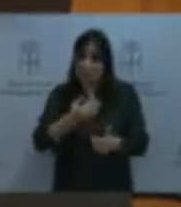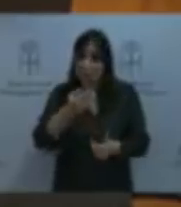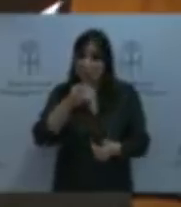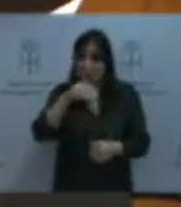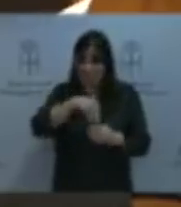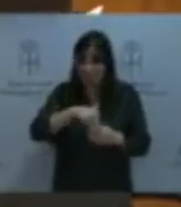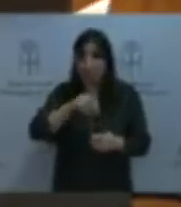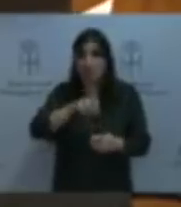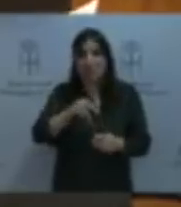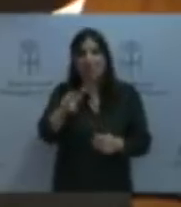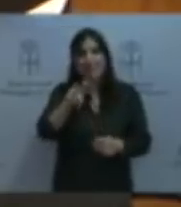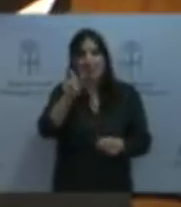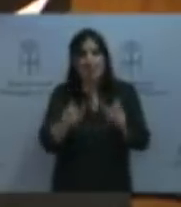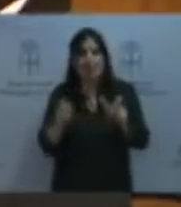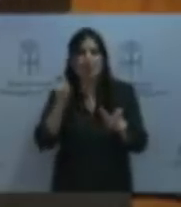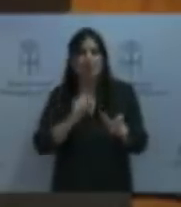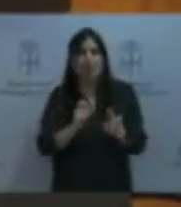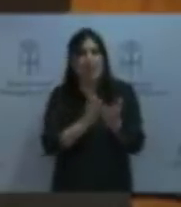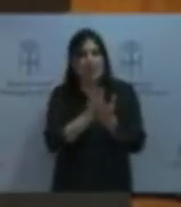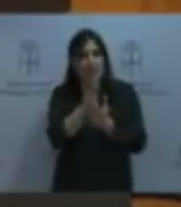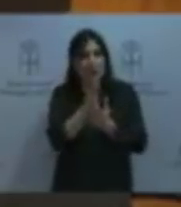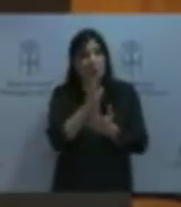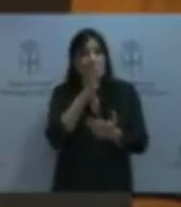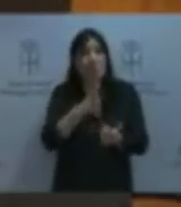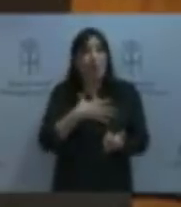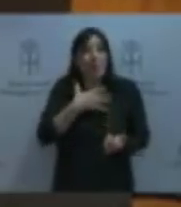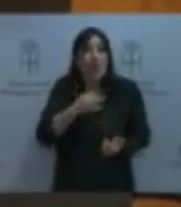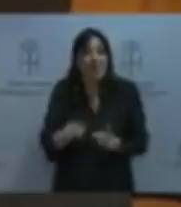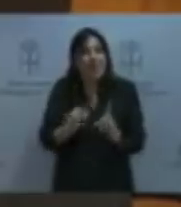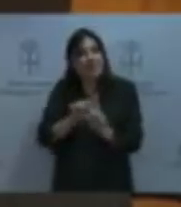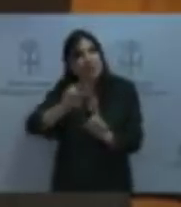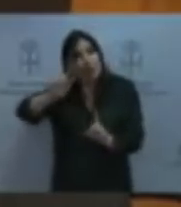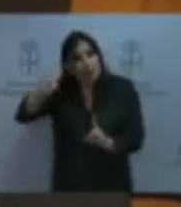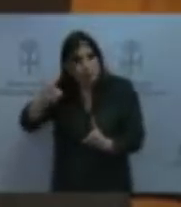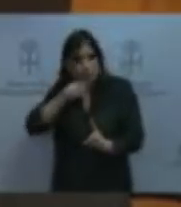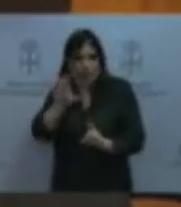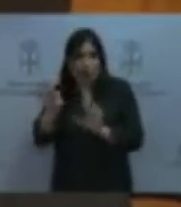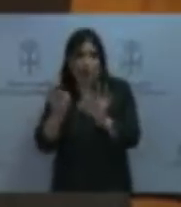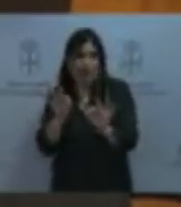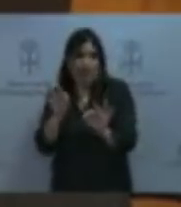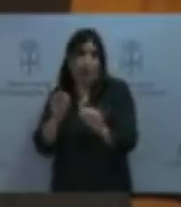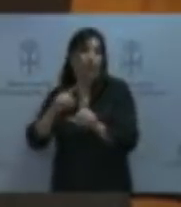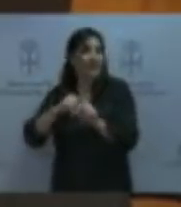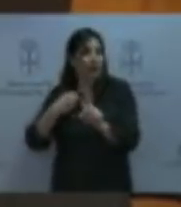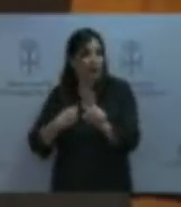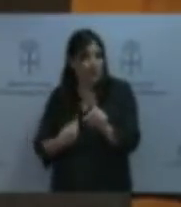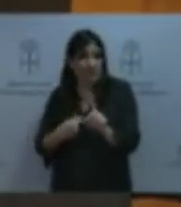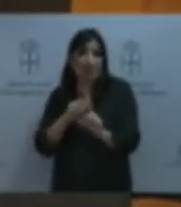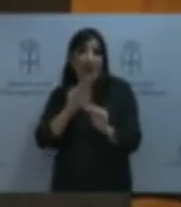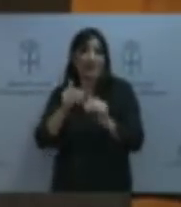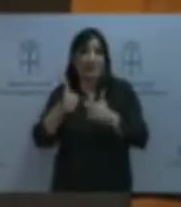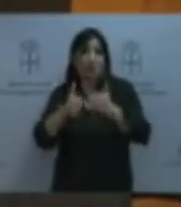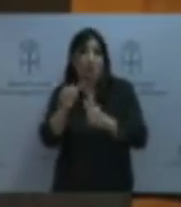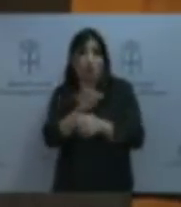a otros destinos de la misma categoría y especialidad a través del concurso de traslados, es decir, reconocer el